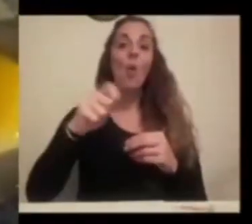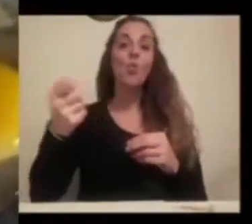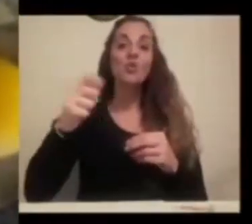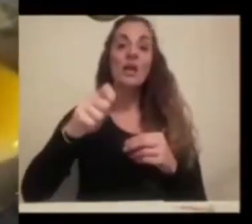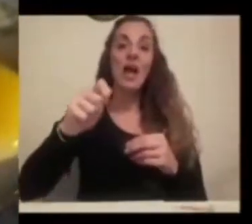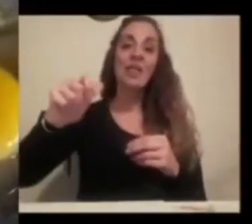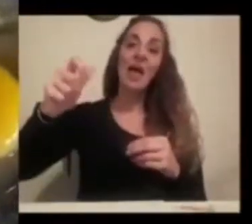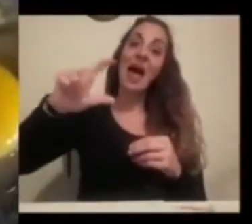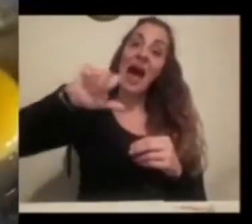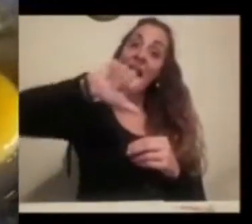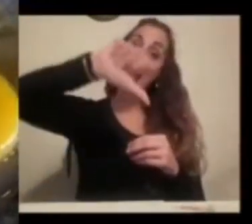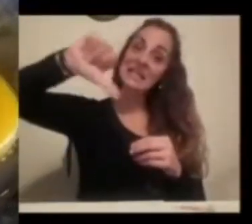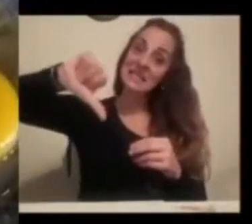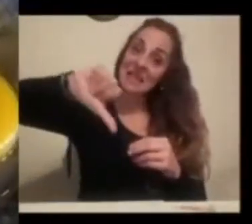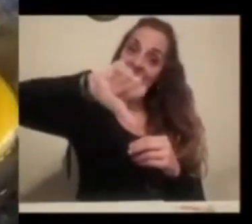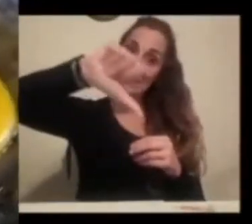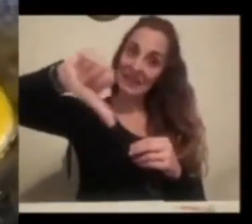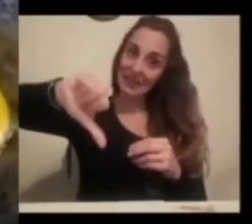cucharadas de aceite.